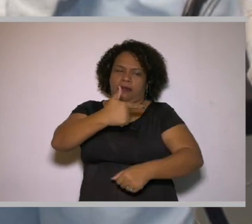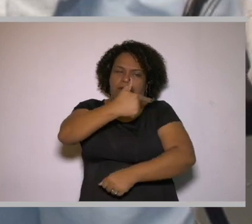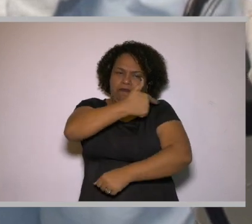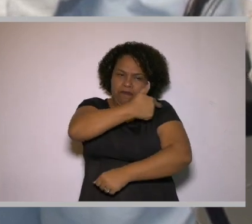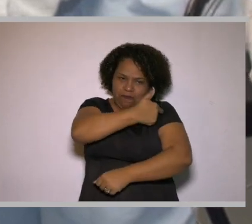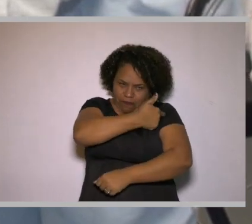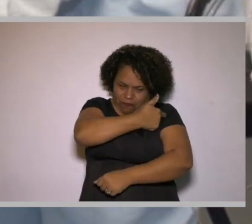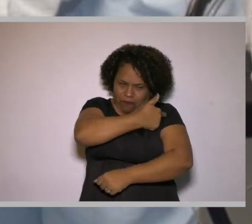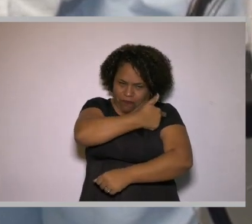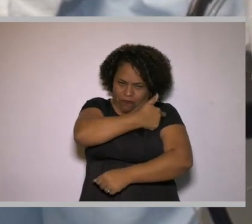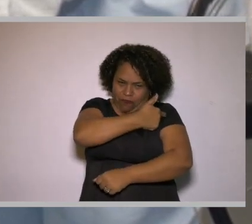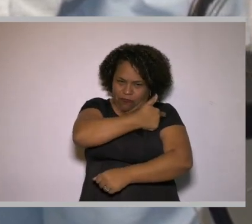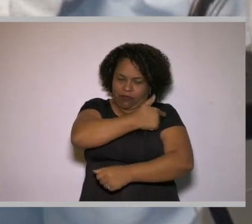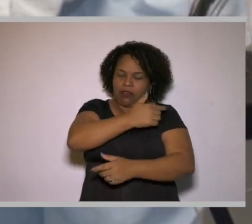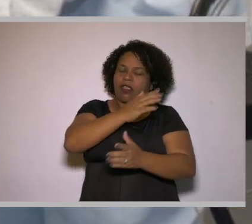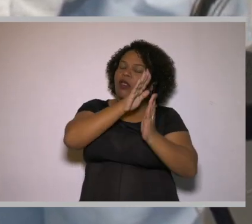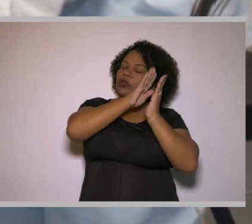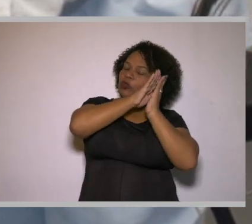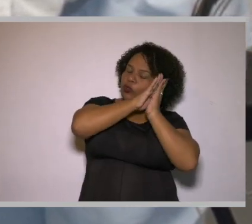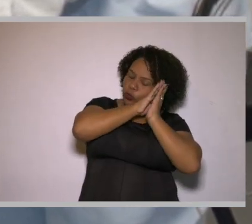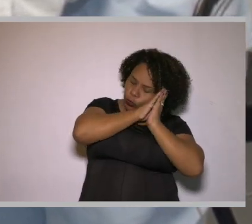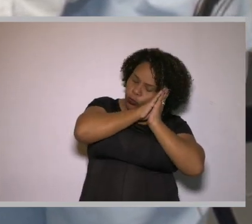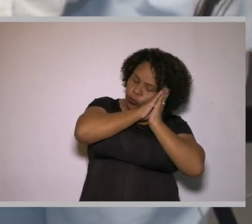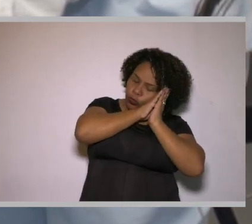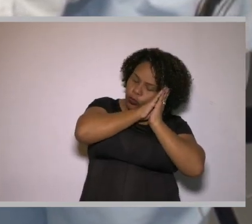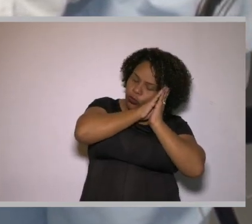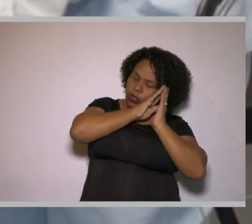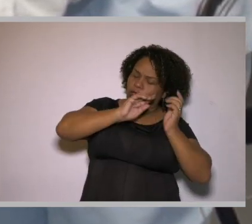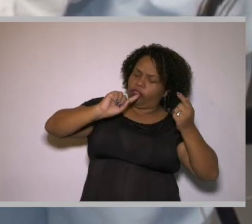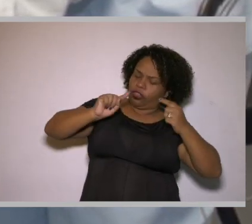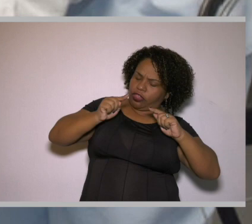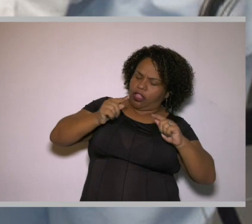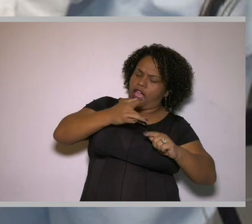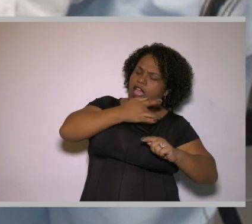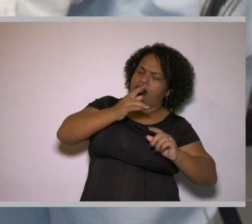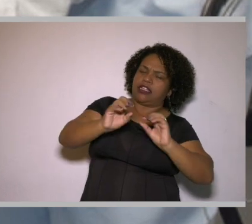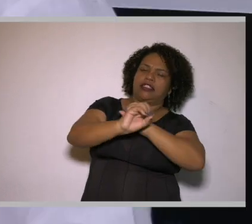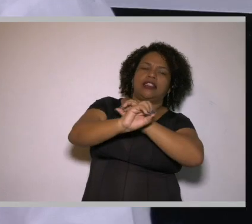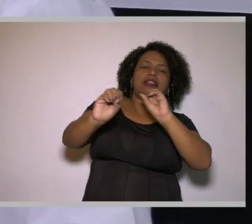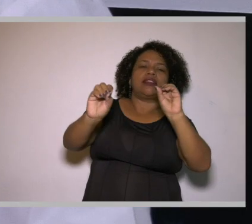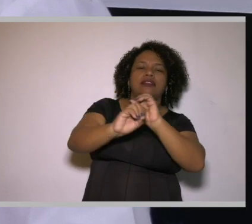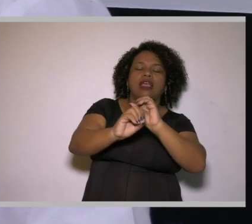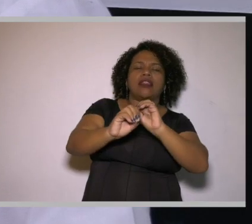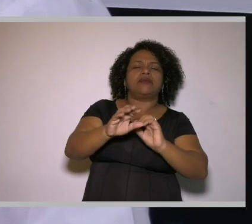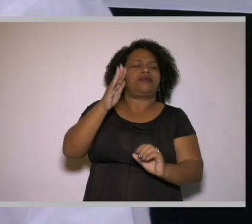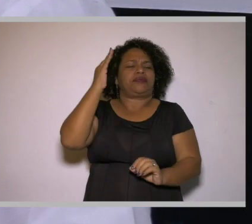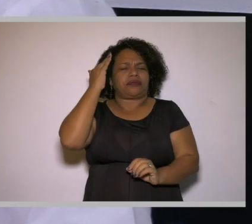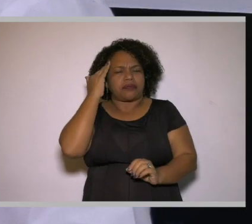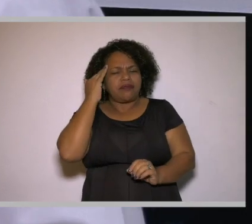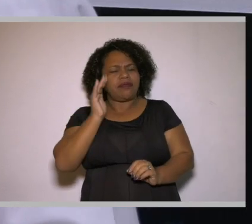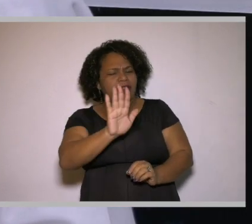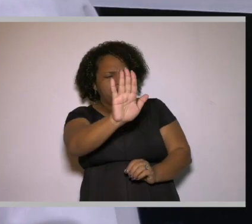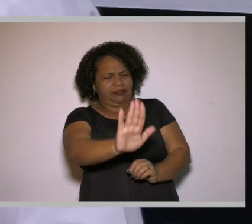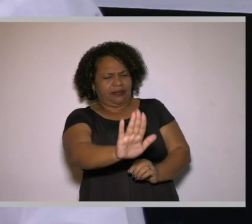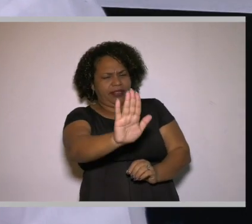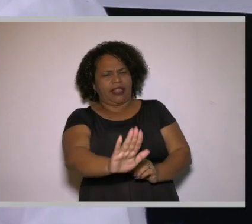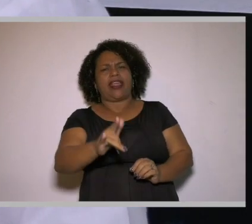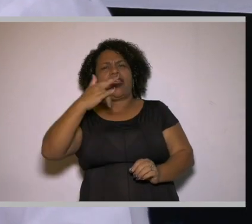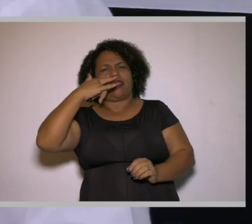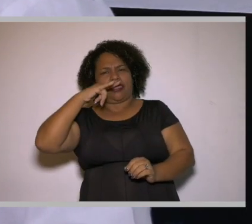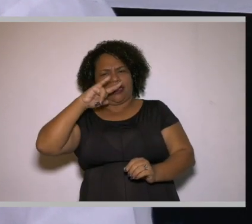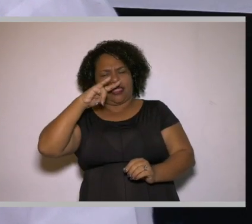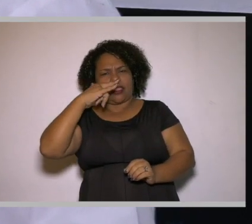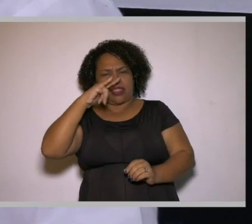preanestésica nosotros vamos a conocer el niño de manera integral. Y con el niño vamos a conocer también sus